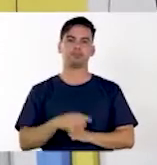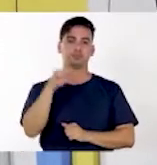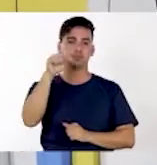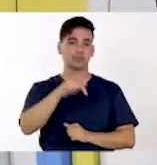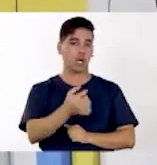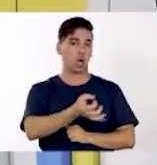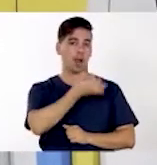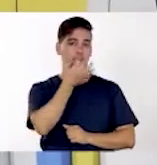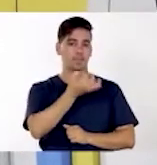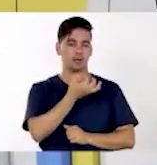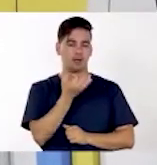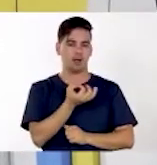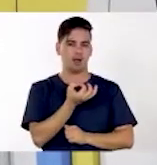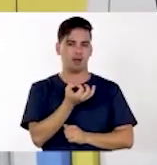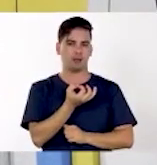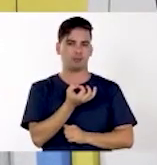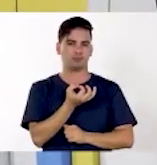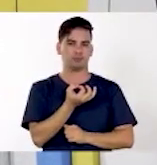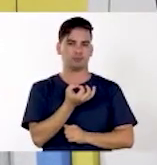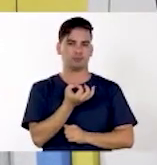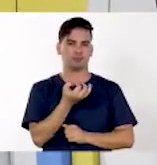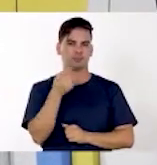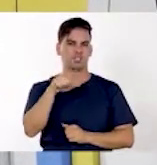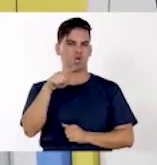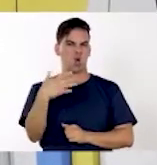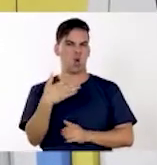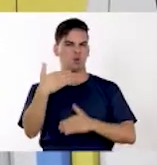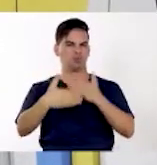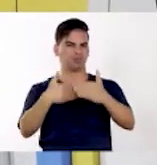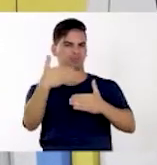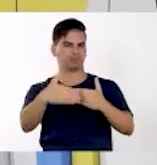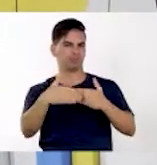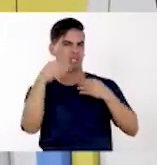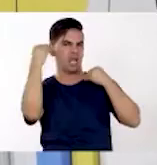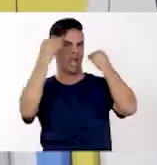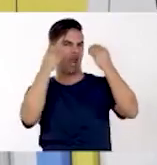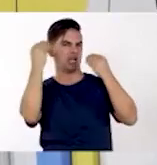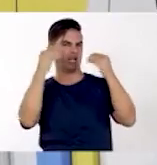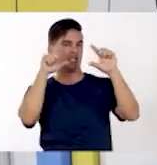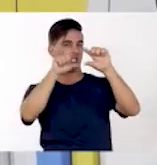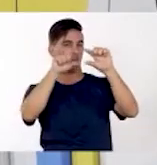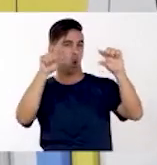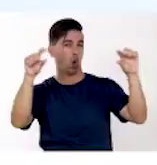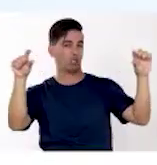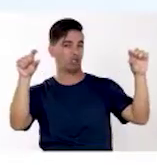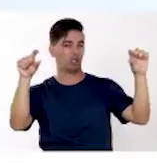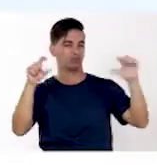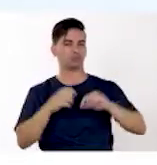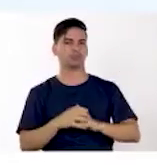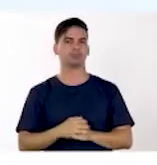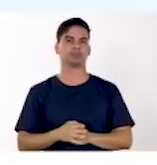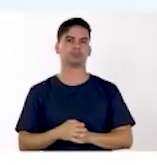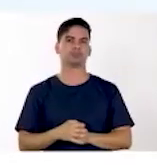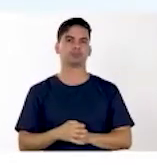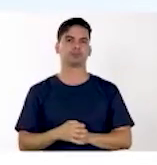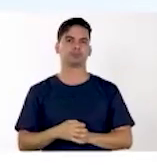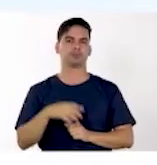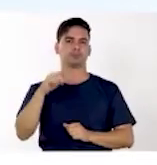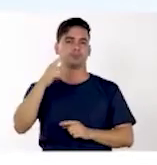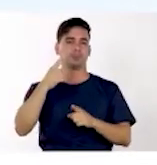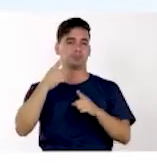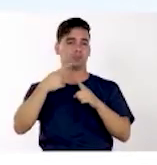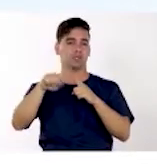explicar el algoritmo del análisis sintáctico de la oración simple, que la otra vez, en el otro